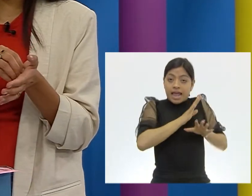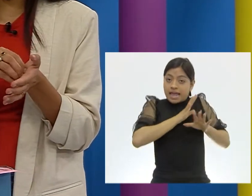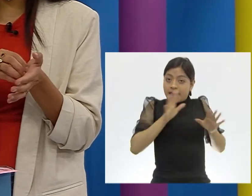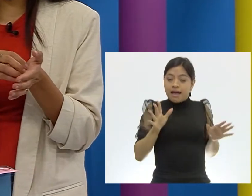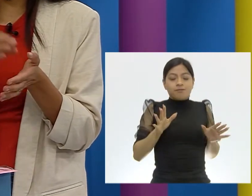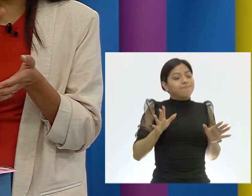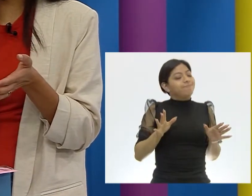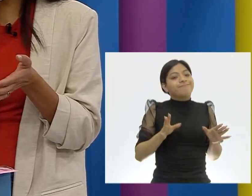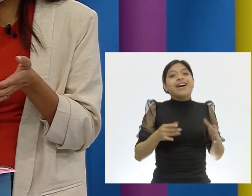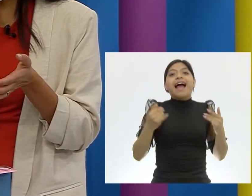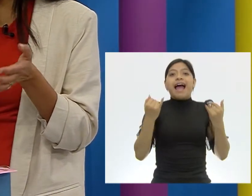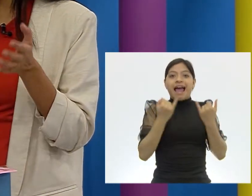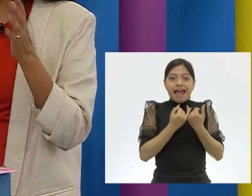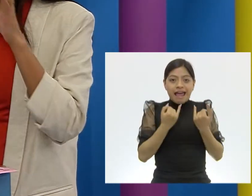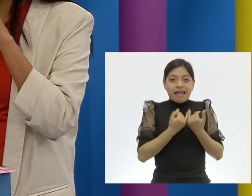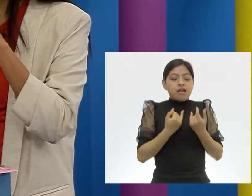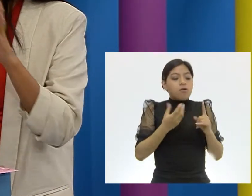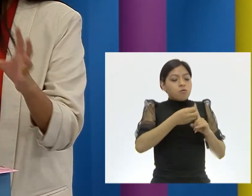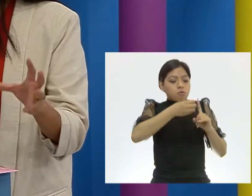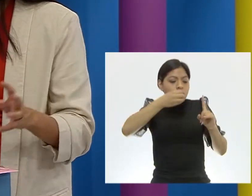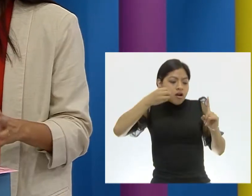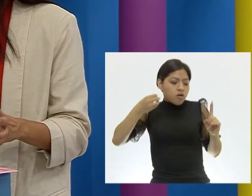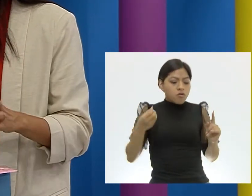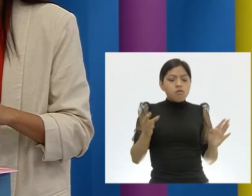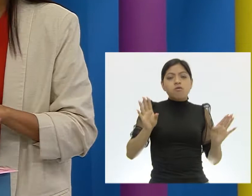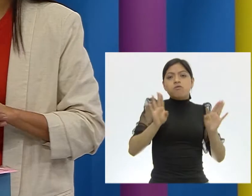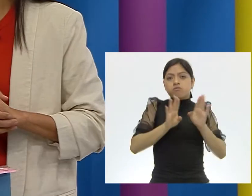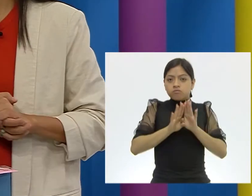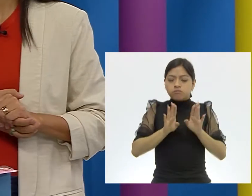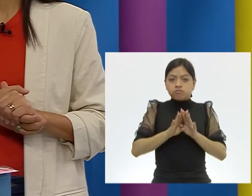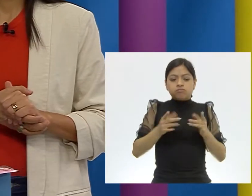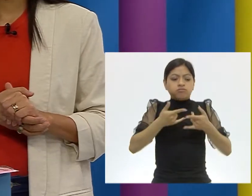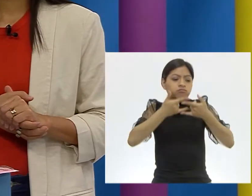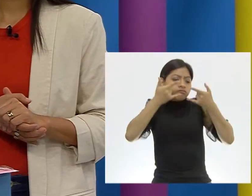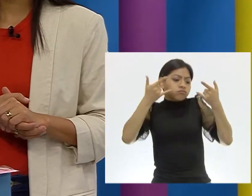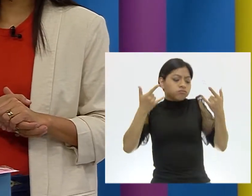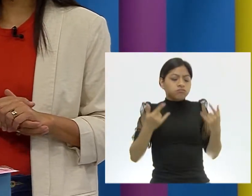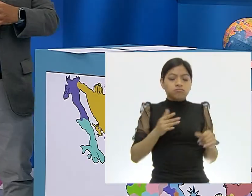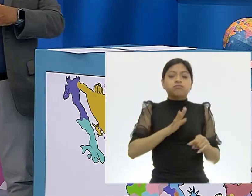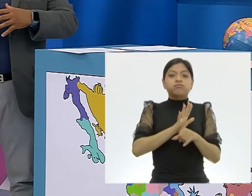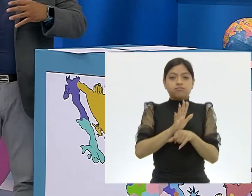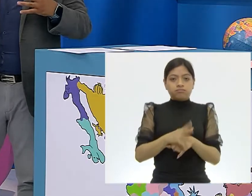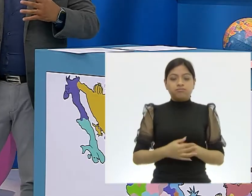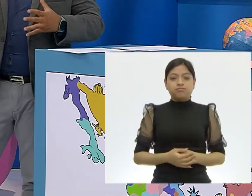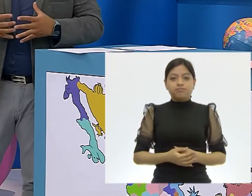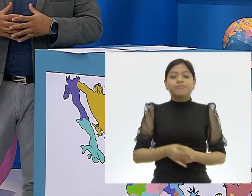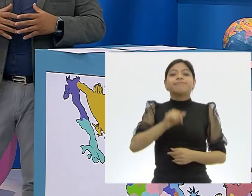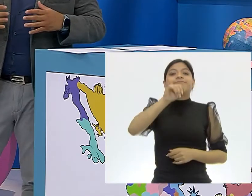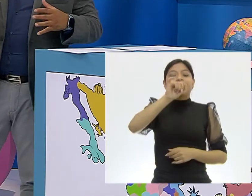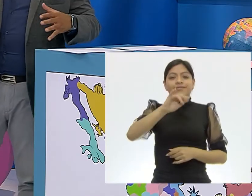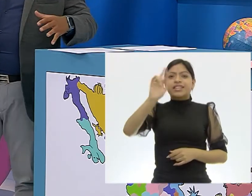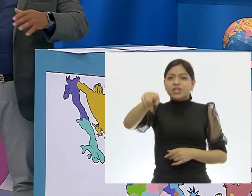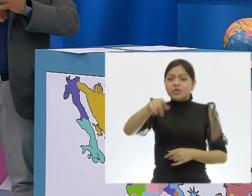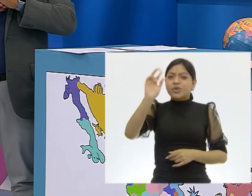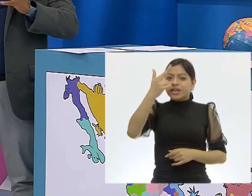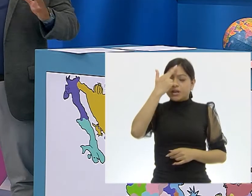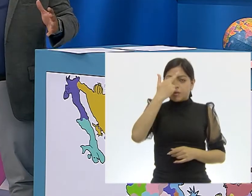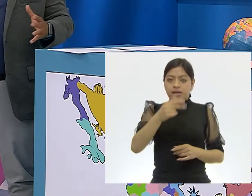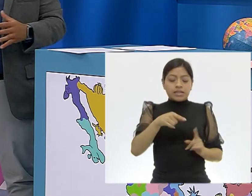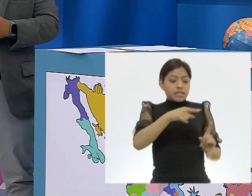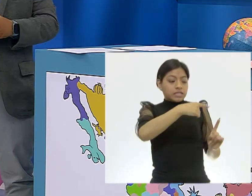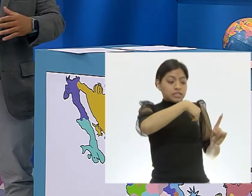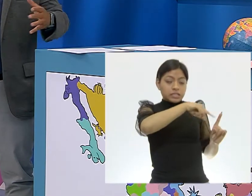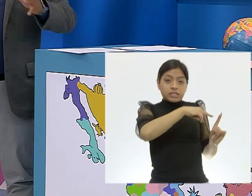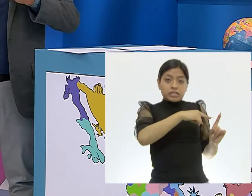se hace cargo de su diseño o estructura. Exactamente. Y bueno, también, ¿tú sabes cuál es la importancia de los dramaturgos